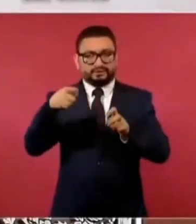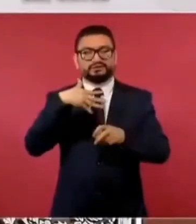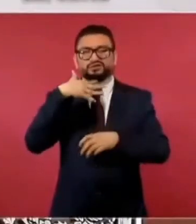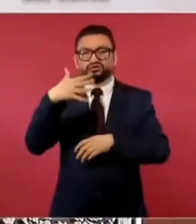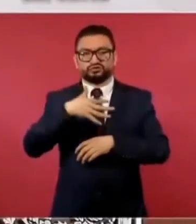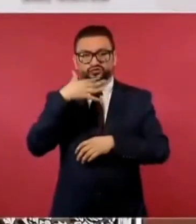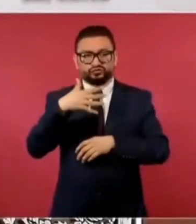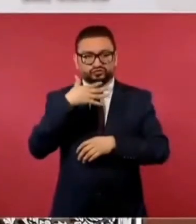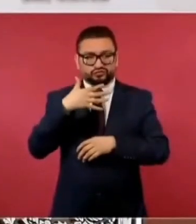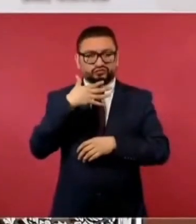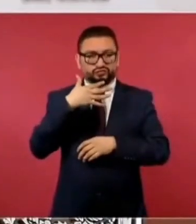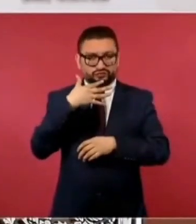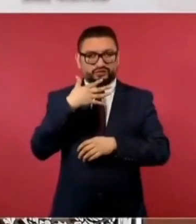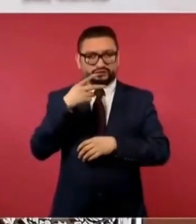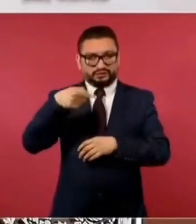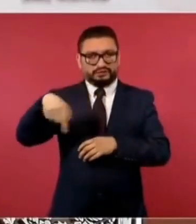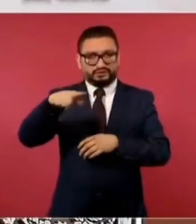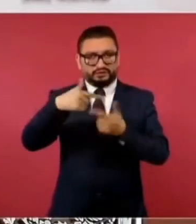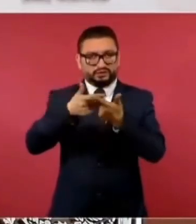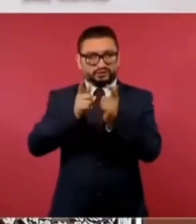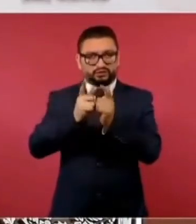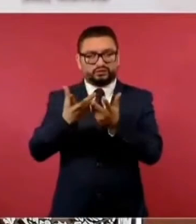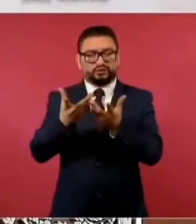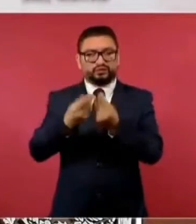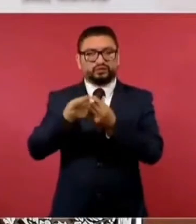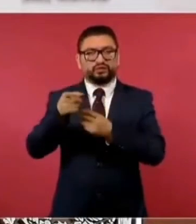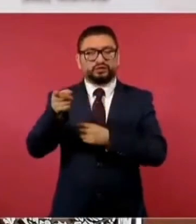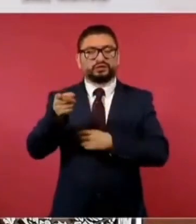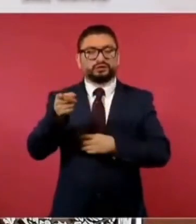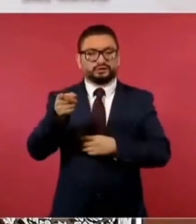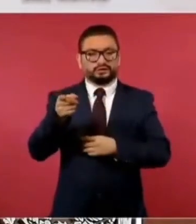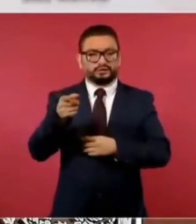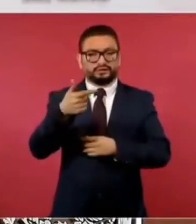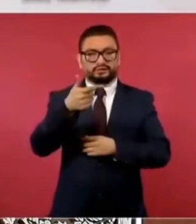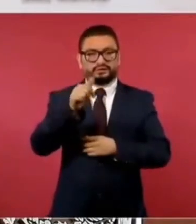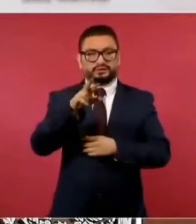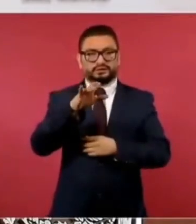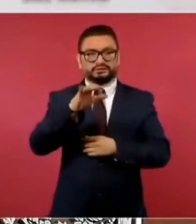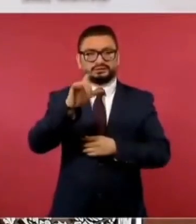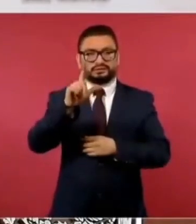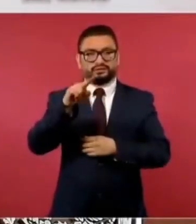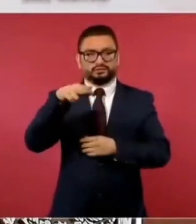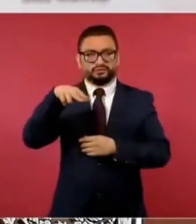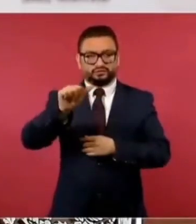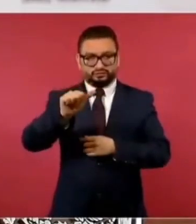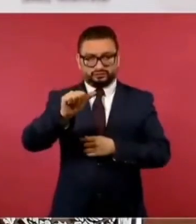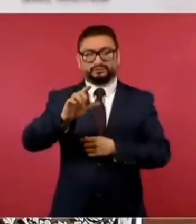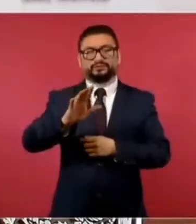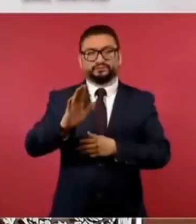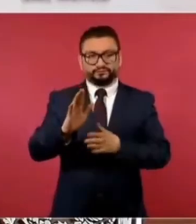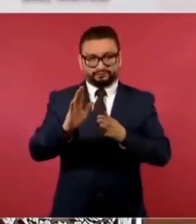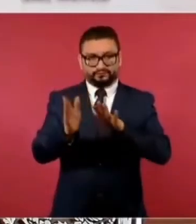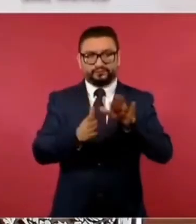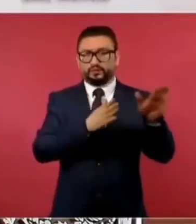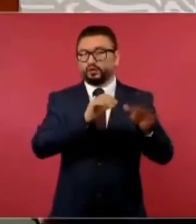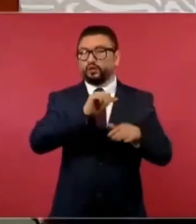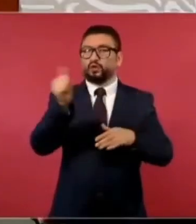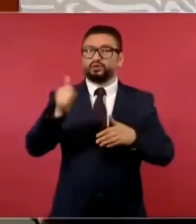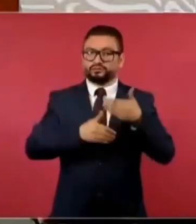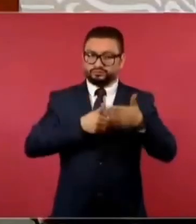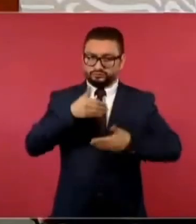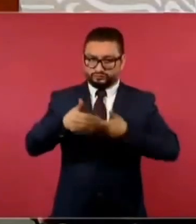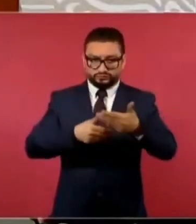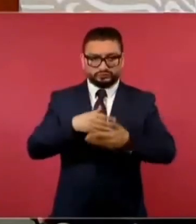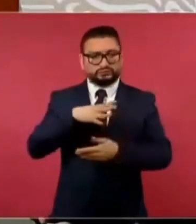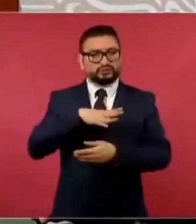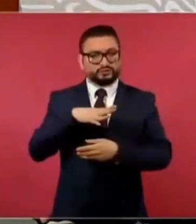corrupta de García Luna. Ahora, tenemos otro proceso, naturalmente, no